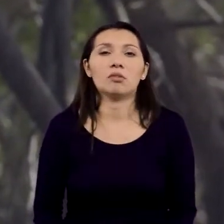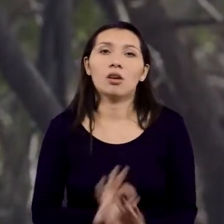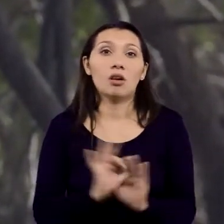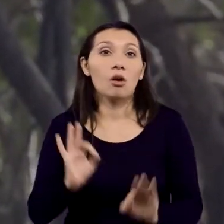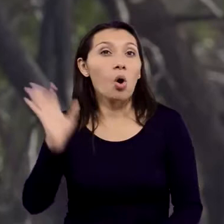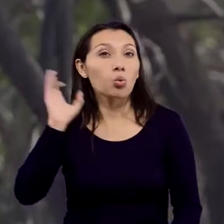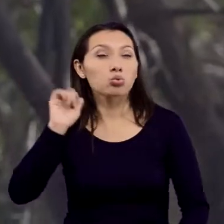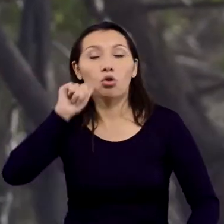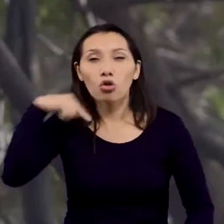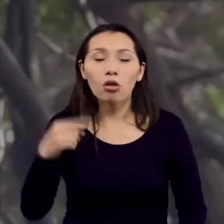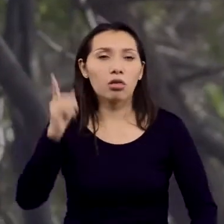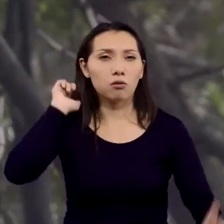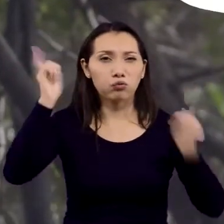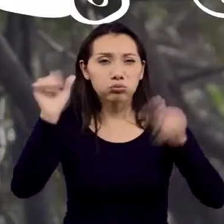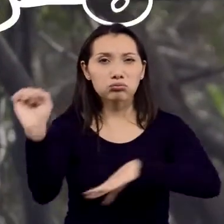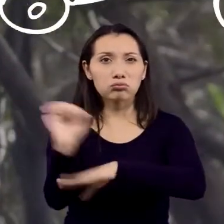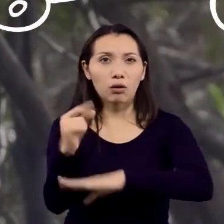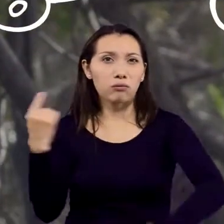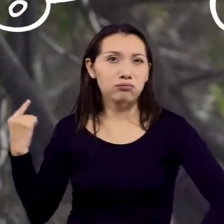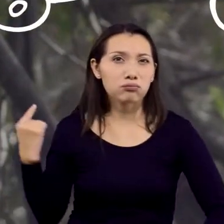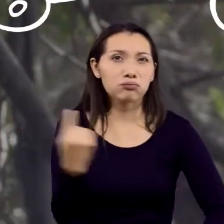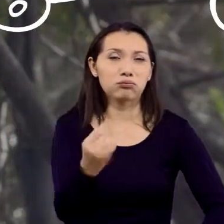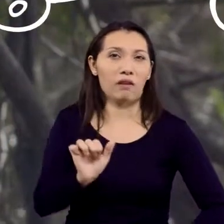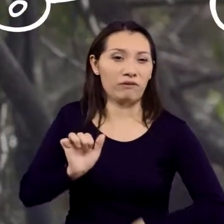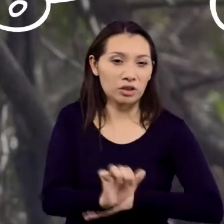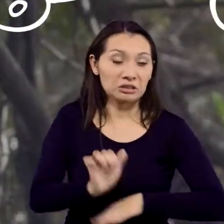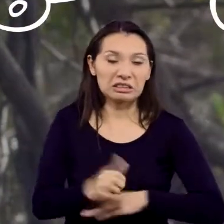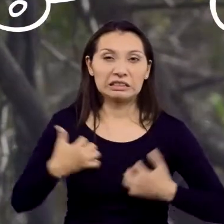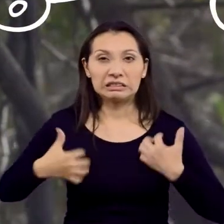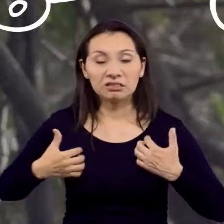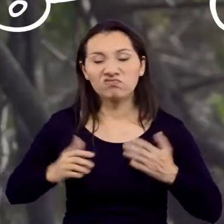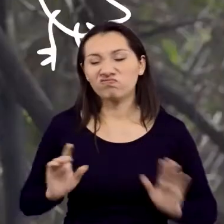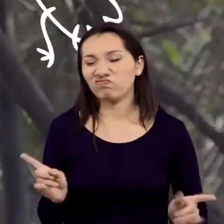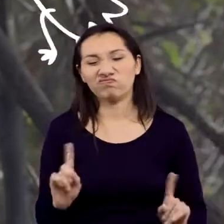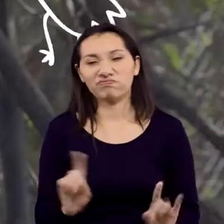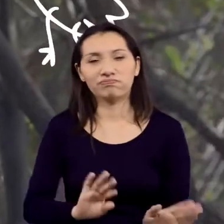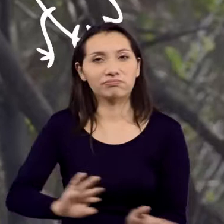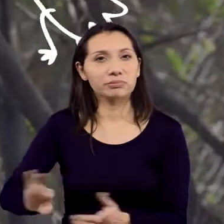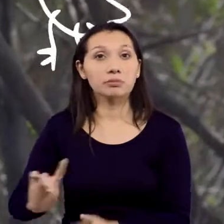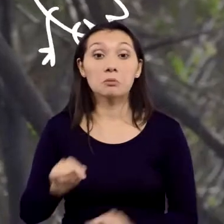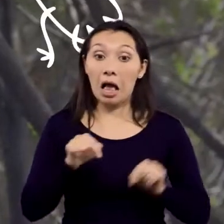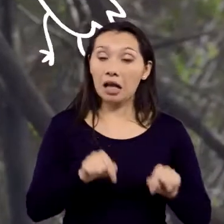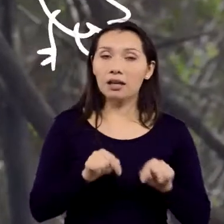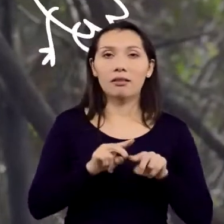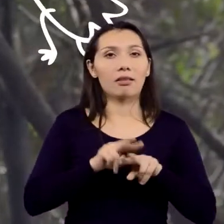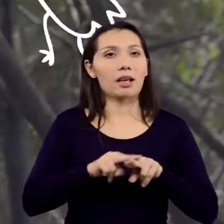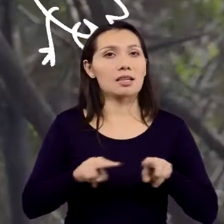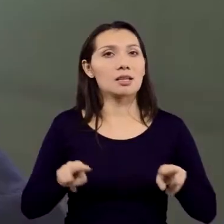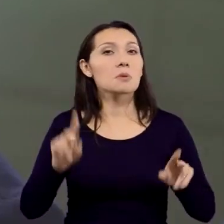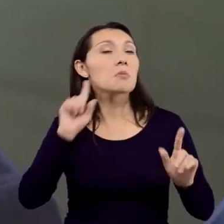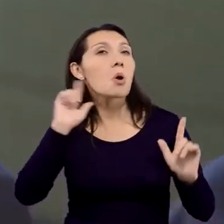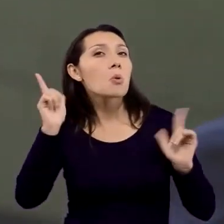Tampoco escuchar todos los días los autos, las bocinas. Entonces, no es como estar aquí, que se escuchan los